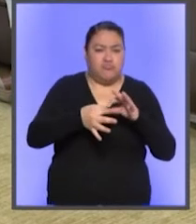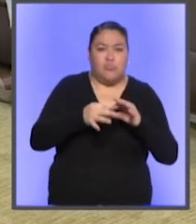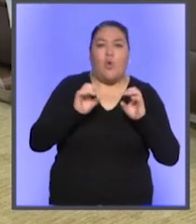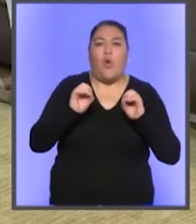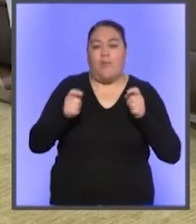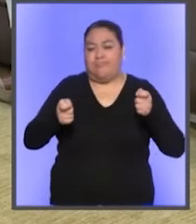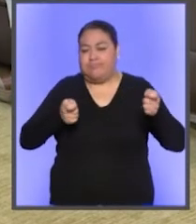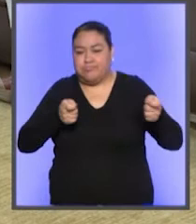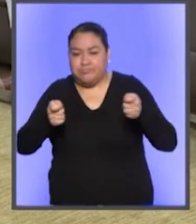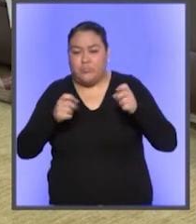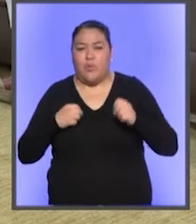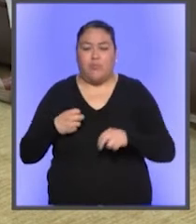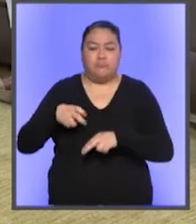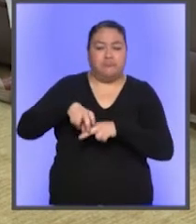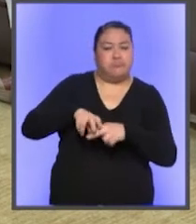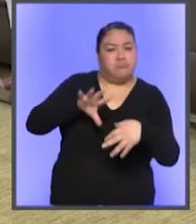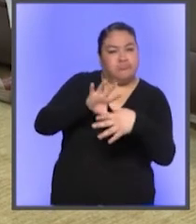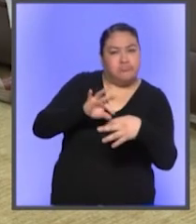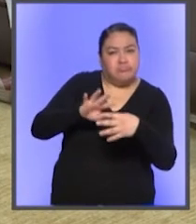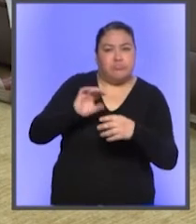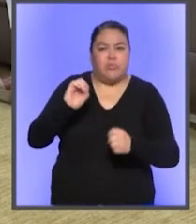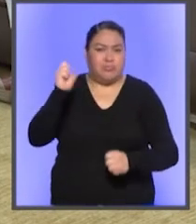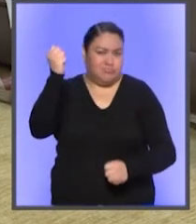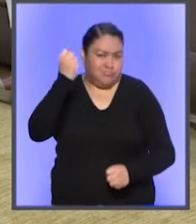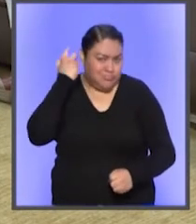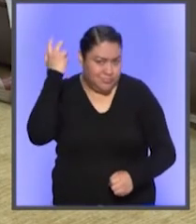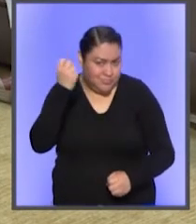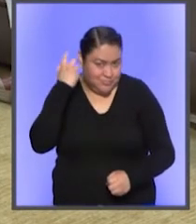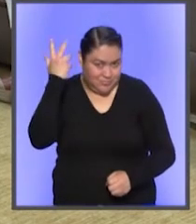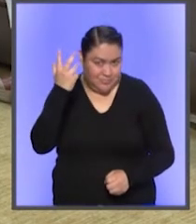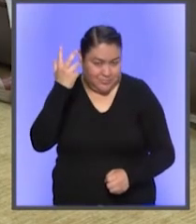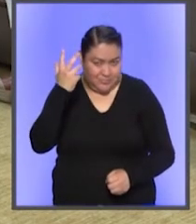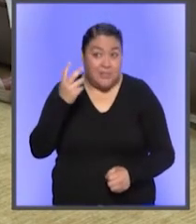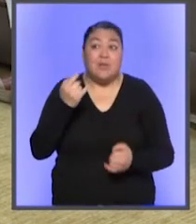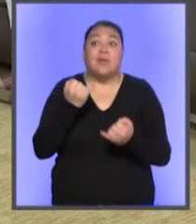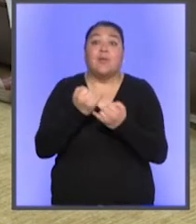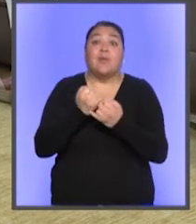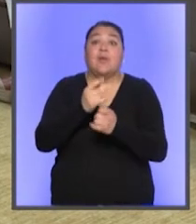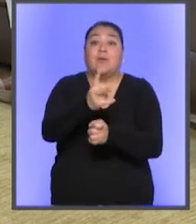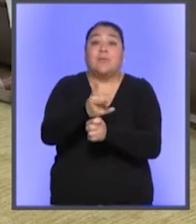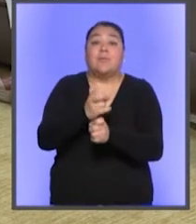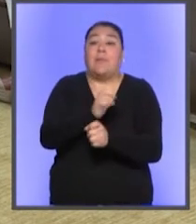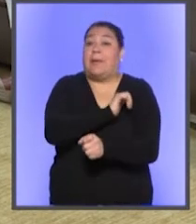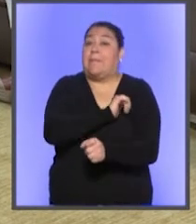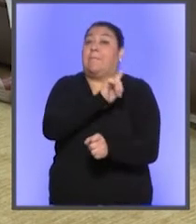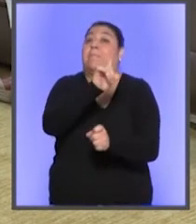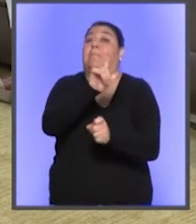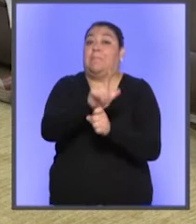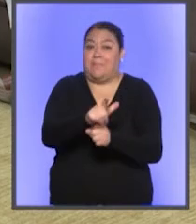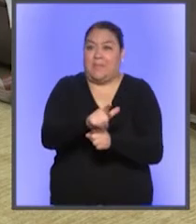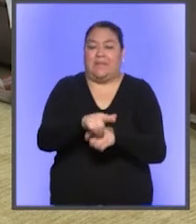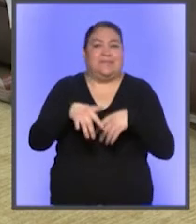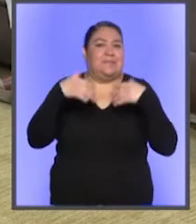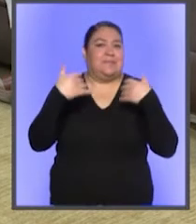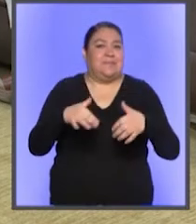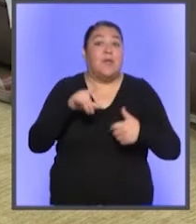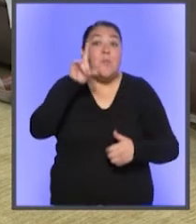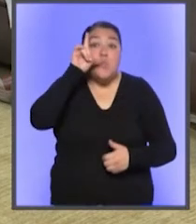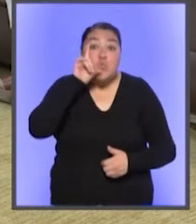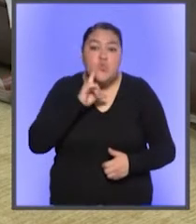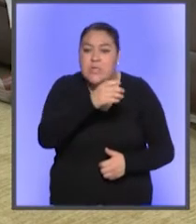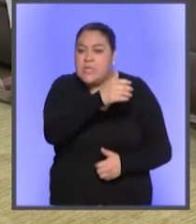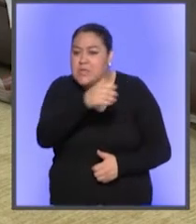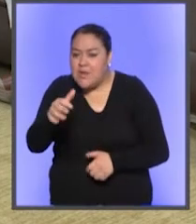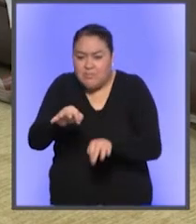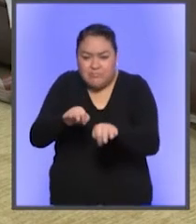moderadoras como panelistas como conferencistas pero también a una invitada especial a una de las mujeres